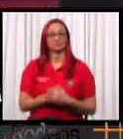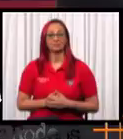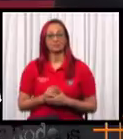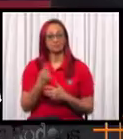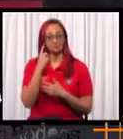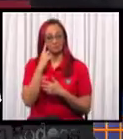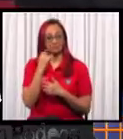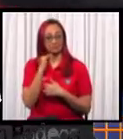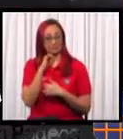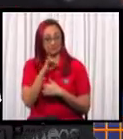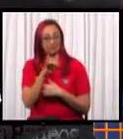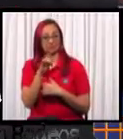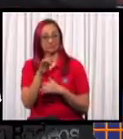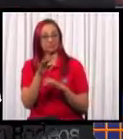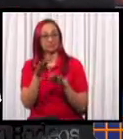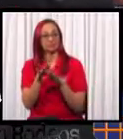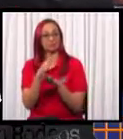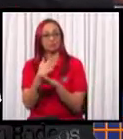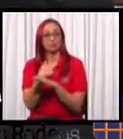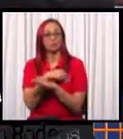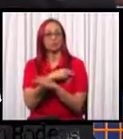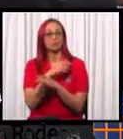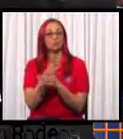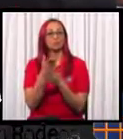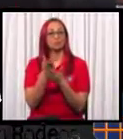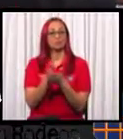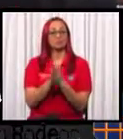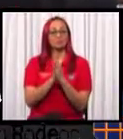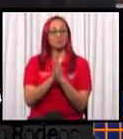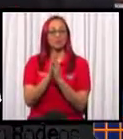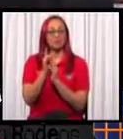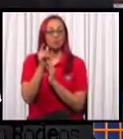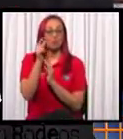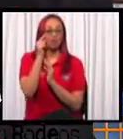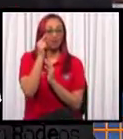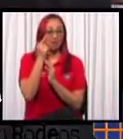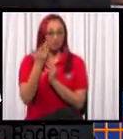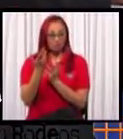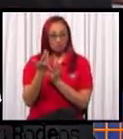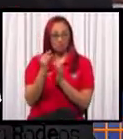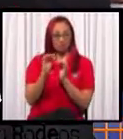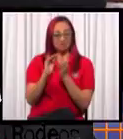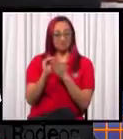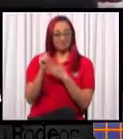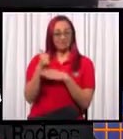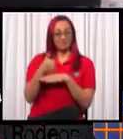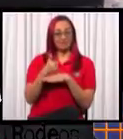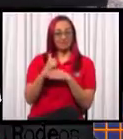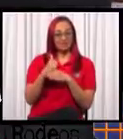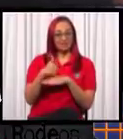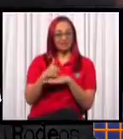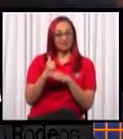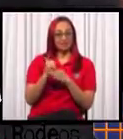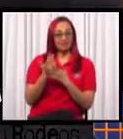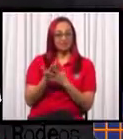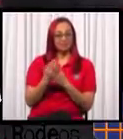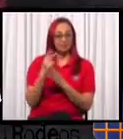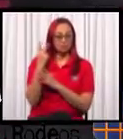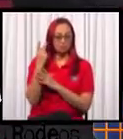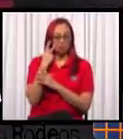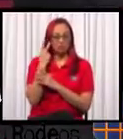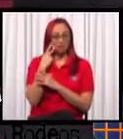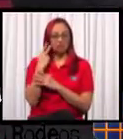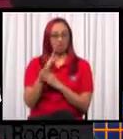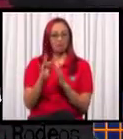acá lo que nosotros le estamos pidiendo al gobierno es que se establezca a través de una política de